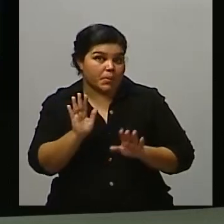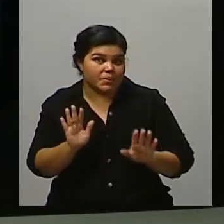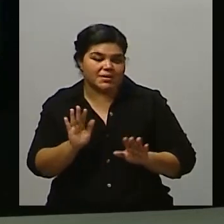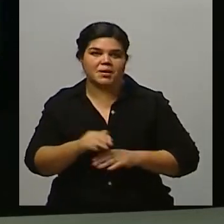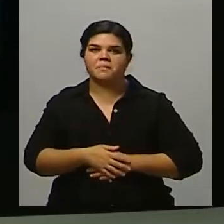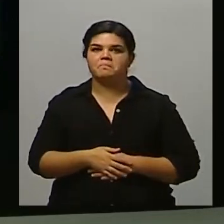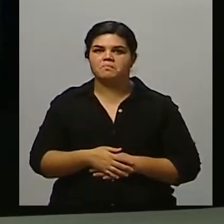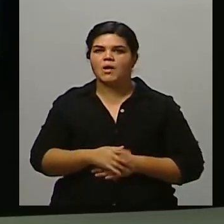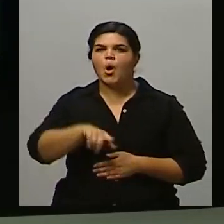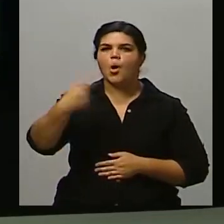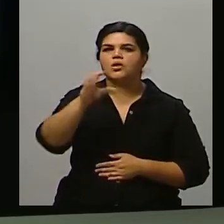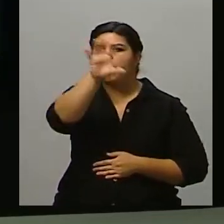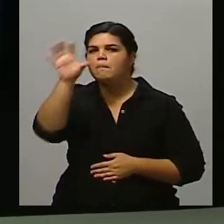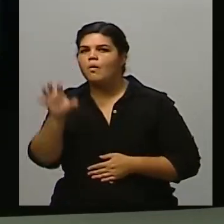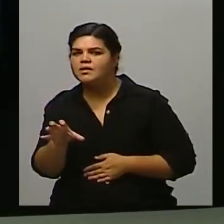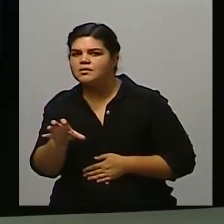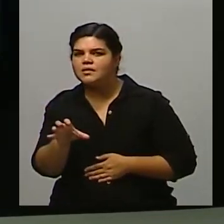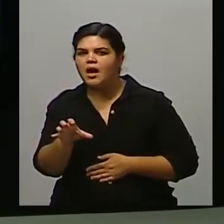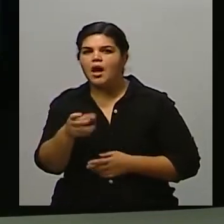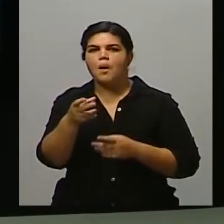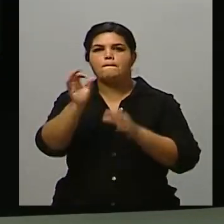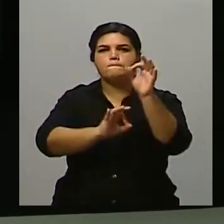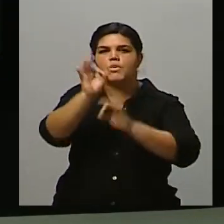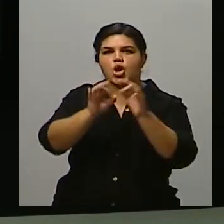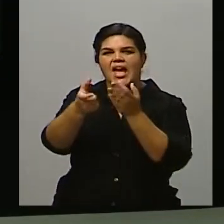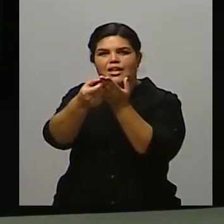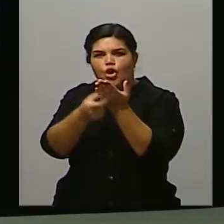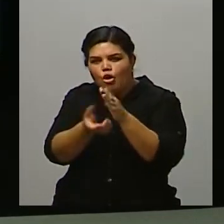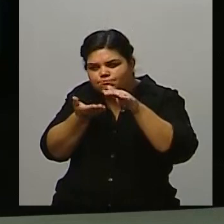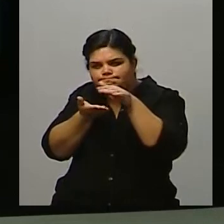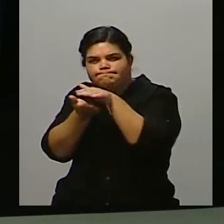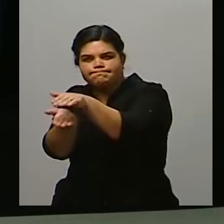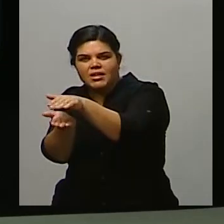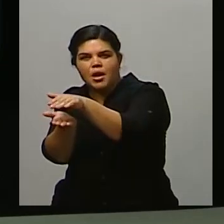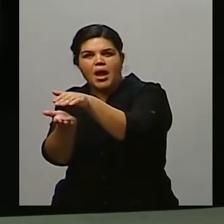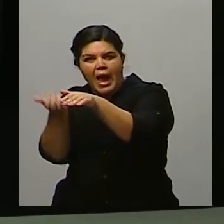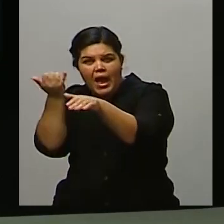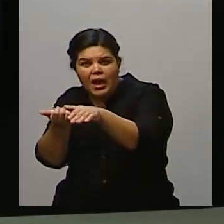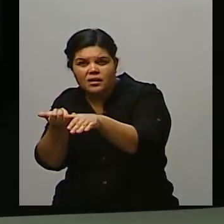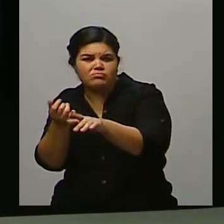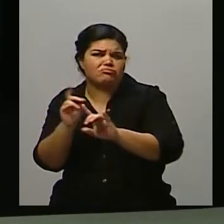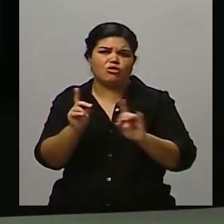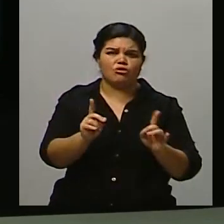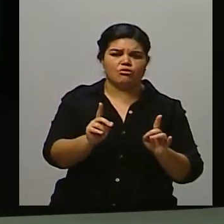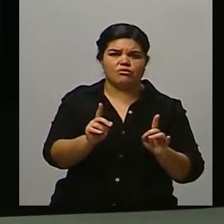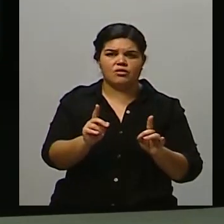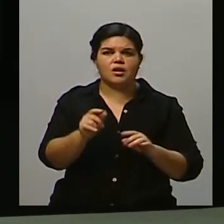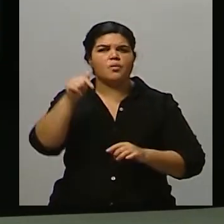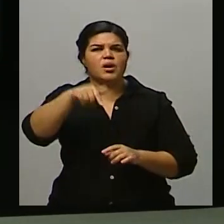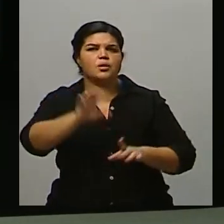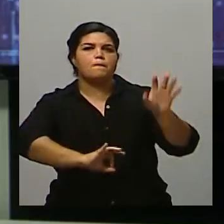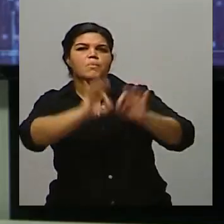este banco de proyectos en Argentina? Y la segunda, ¿hay otros países que tienen banco de proyectos o vamos a ser